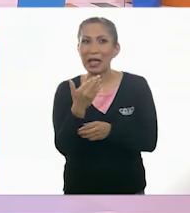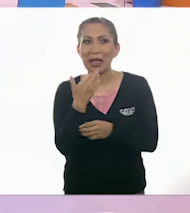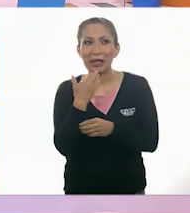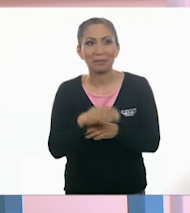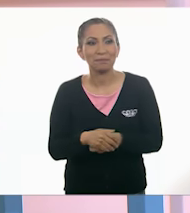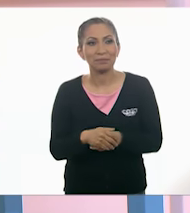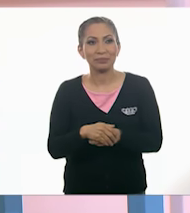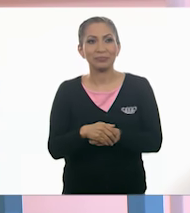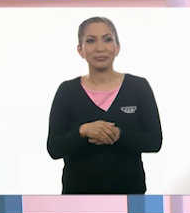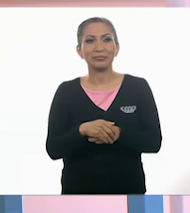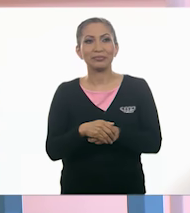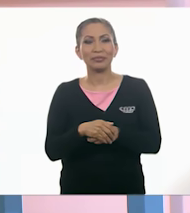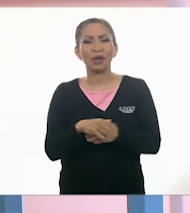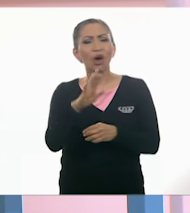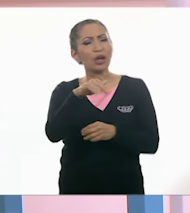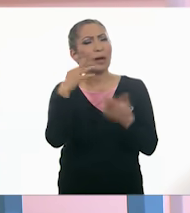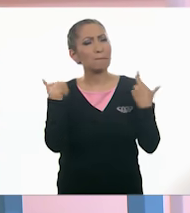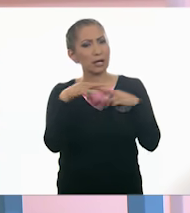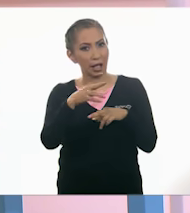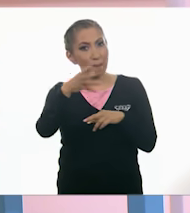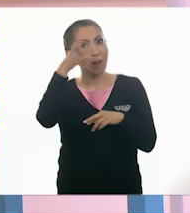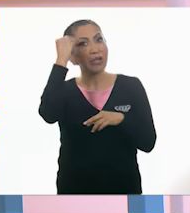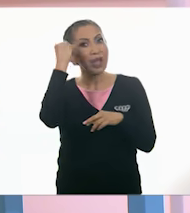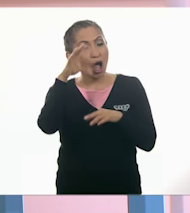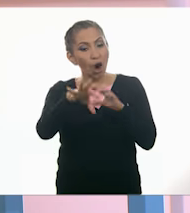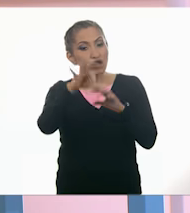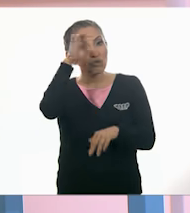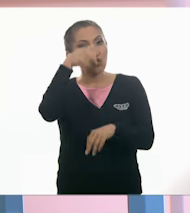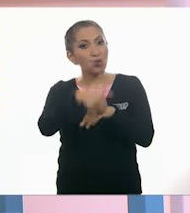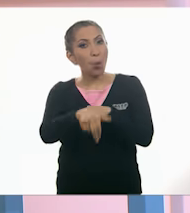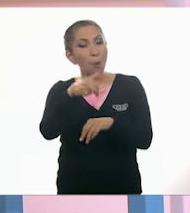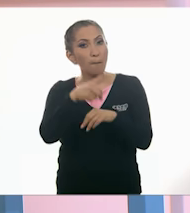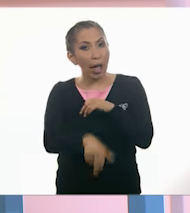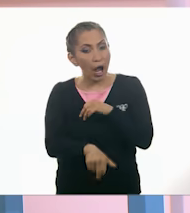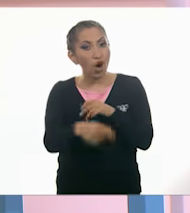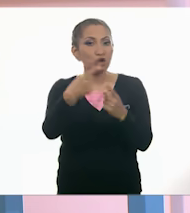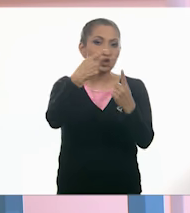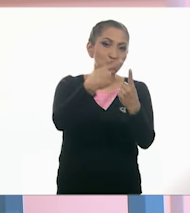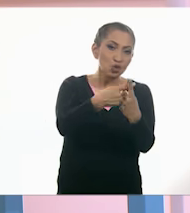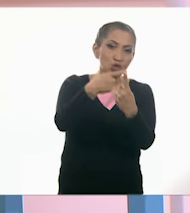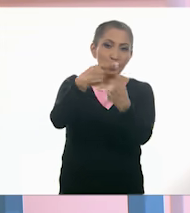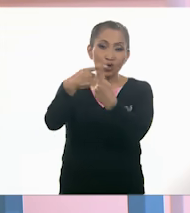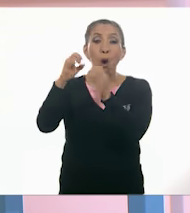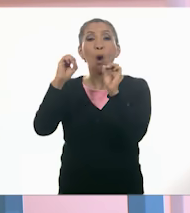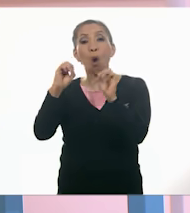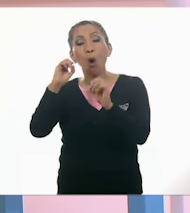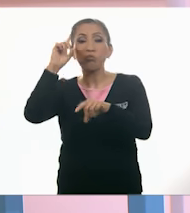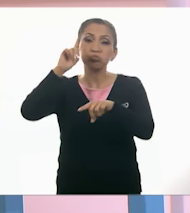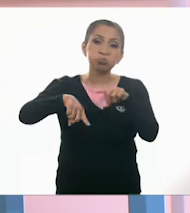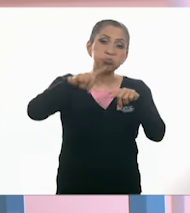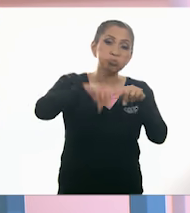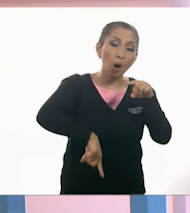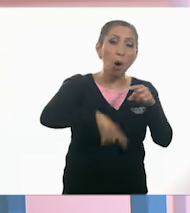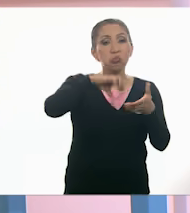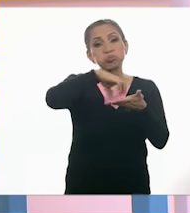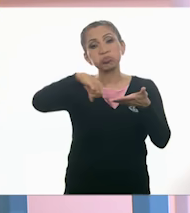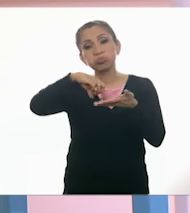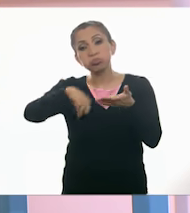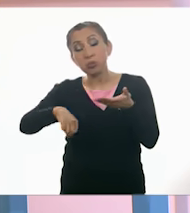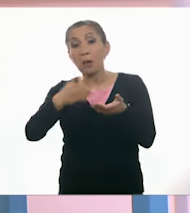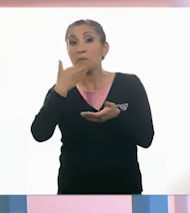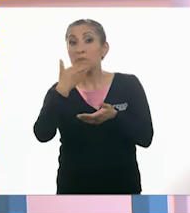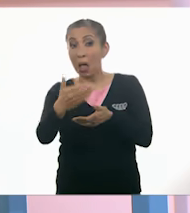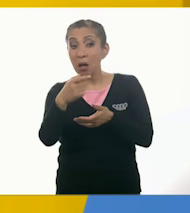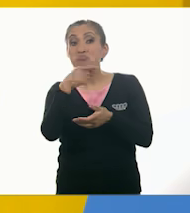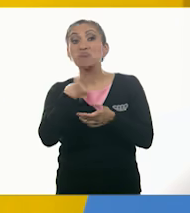entonces. Oiga, maestra, ya aprendimos a encontrar números, ya sea sumando o restando. Eso nos hace muy